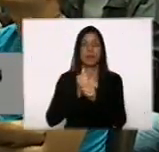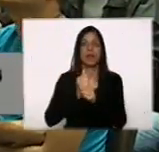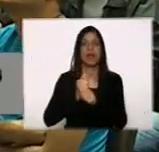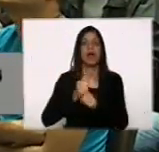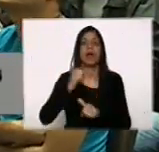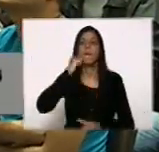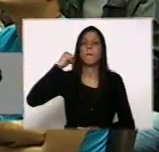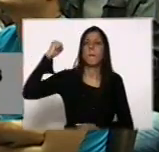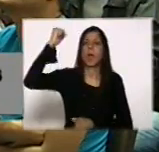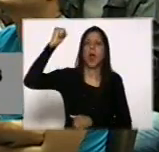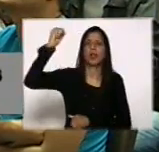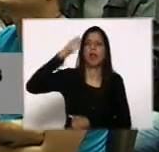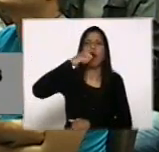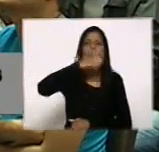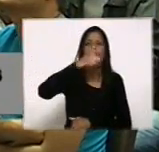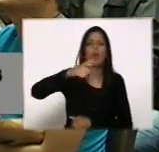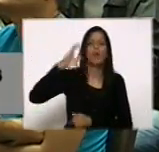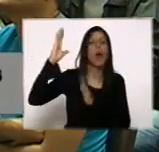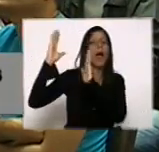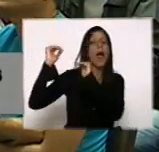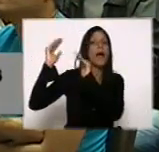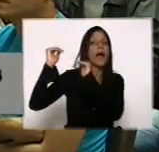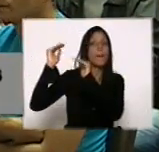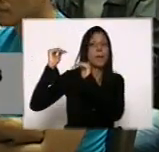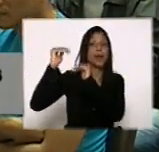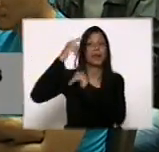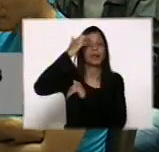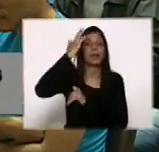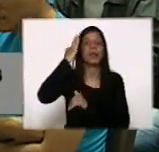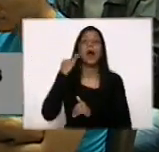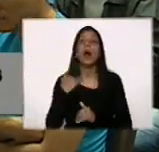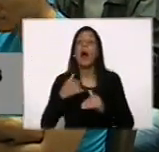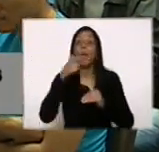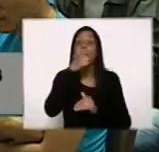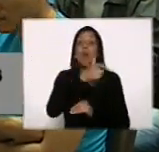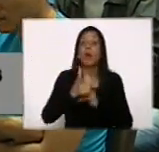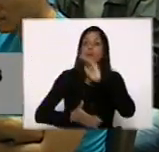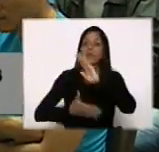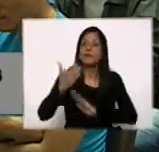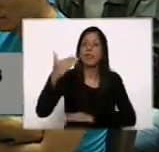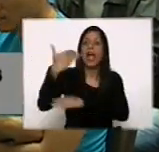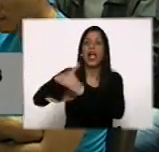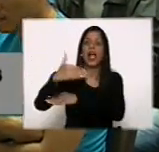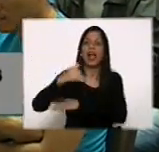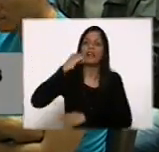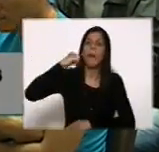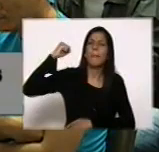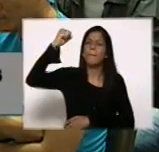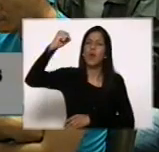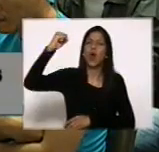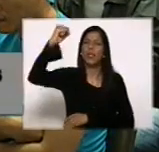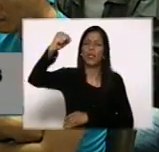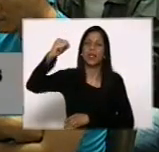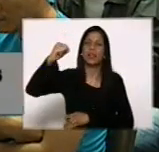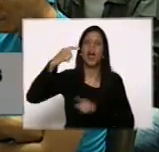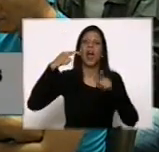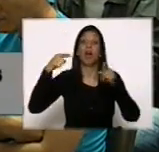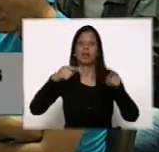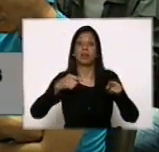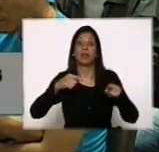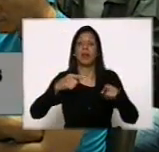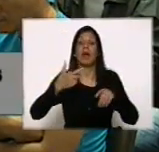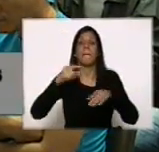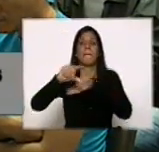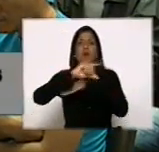esa esperanza o esa acción que el pueblo salió a la calle a reclamar un gobierno del pueblo y para